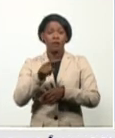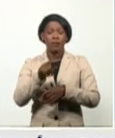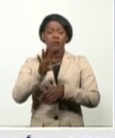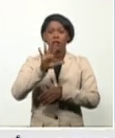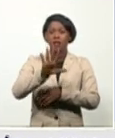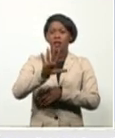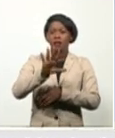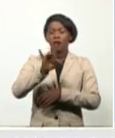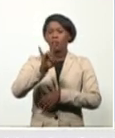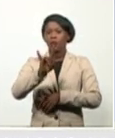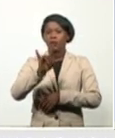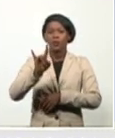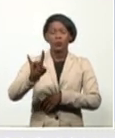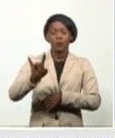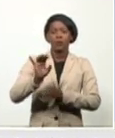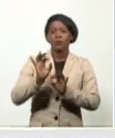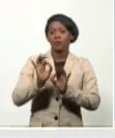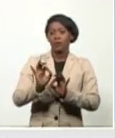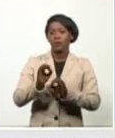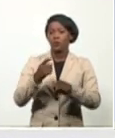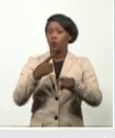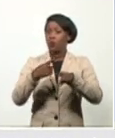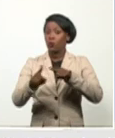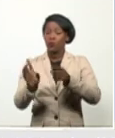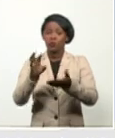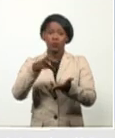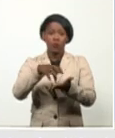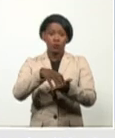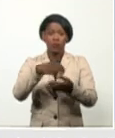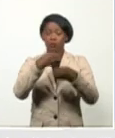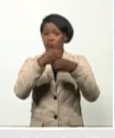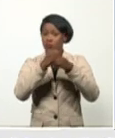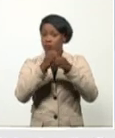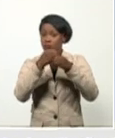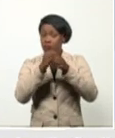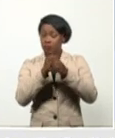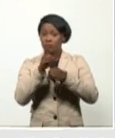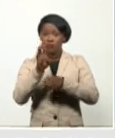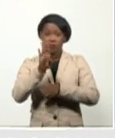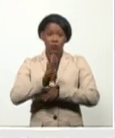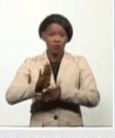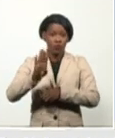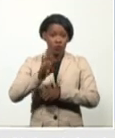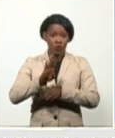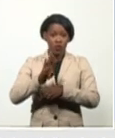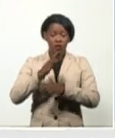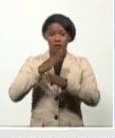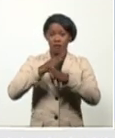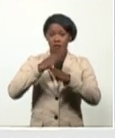599, en el del Centro Provincial de Higiene, Epidemiología y Microbiología de Santiago de Cuba,